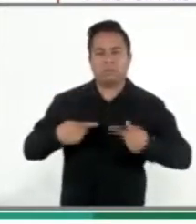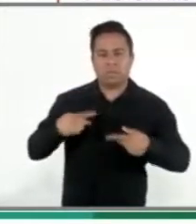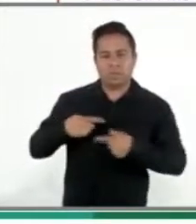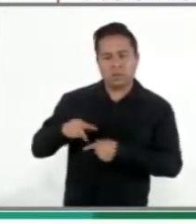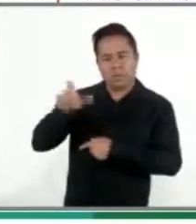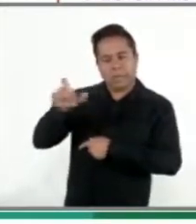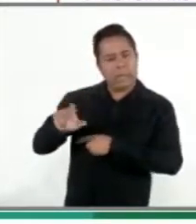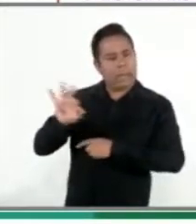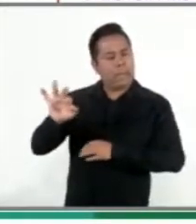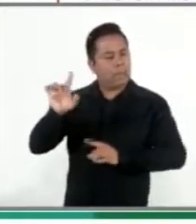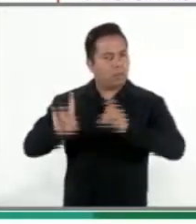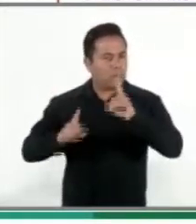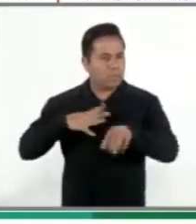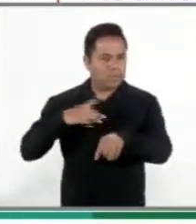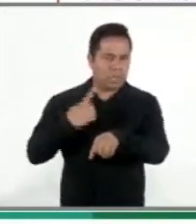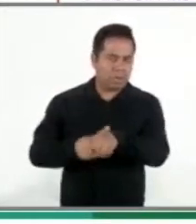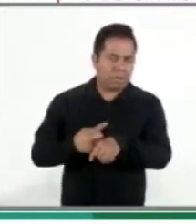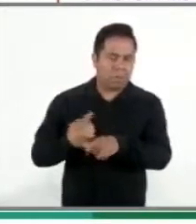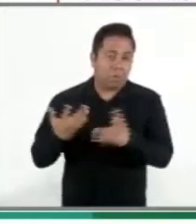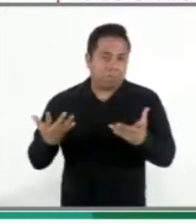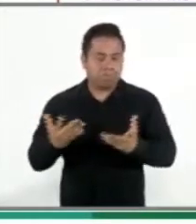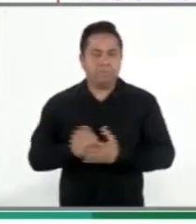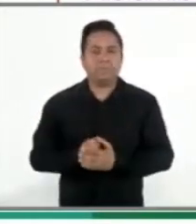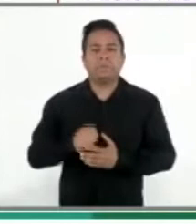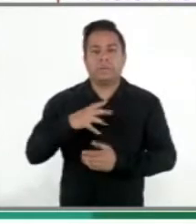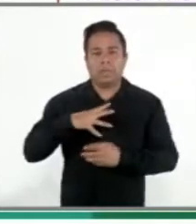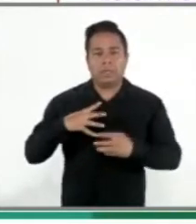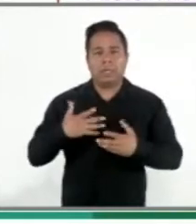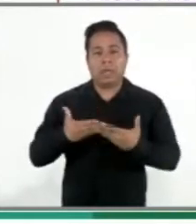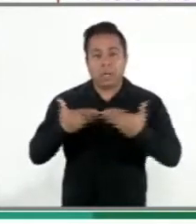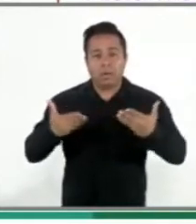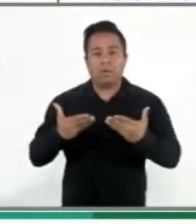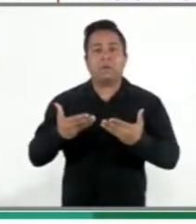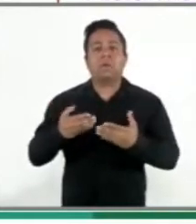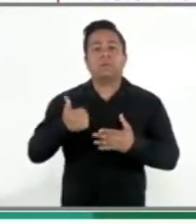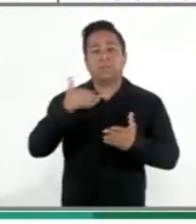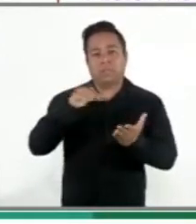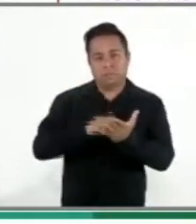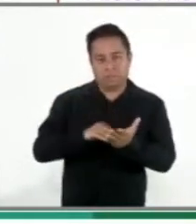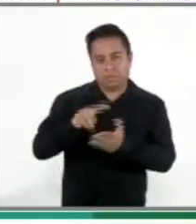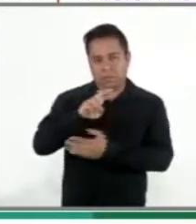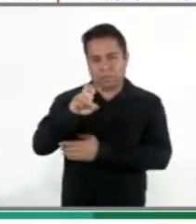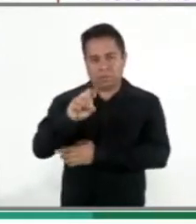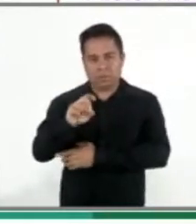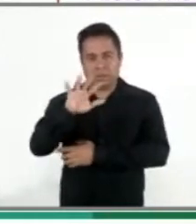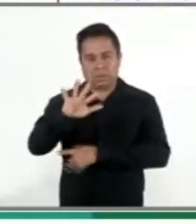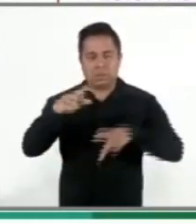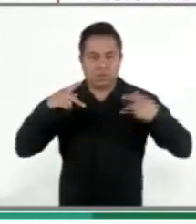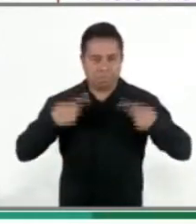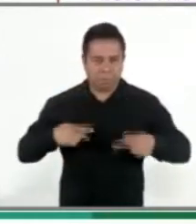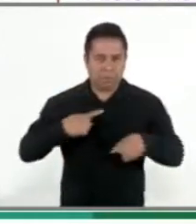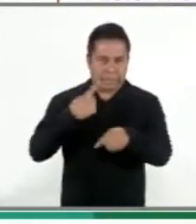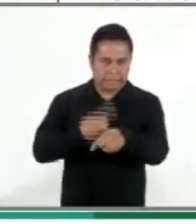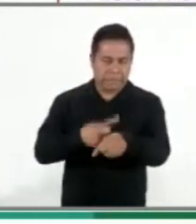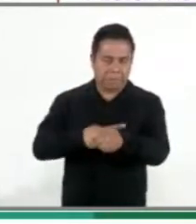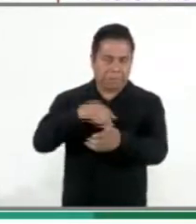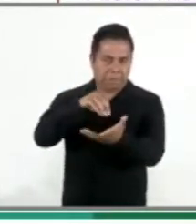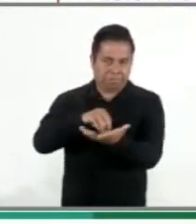sospechosos ya llevamos seis mil 635 casos confirmados